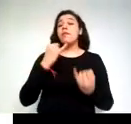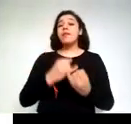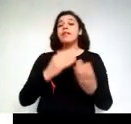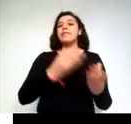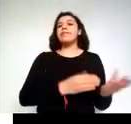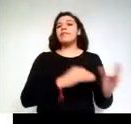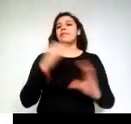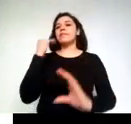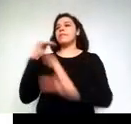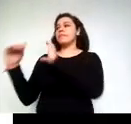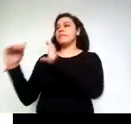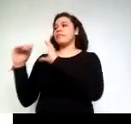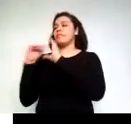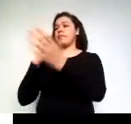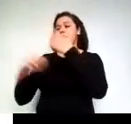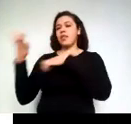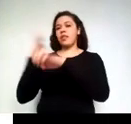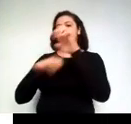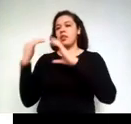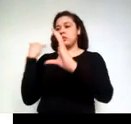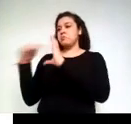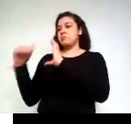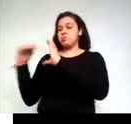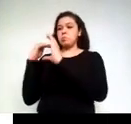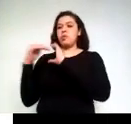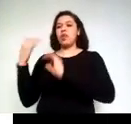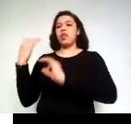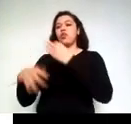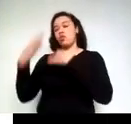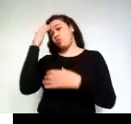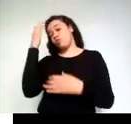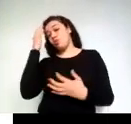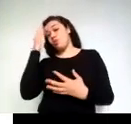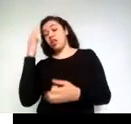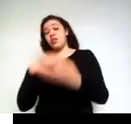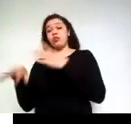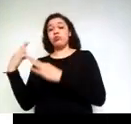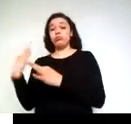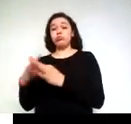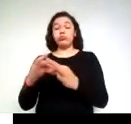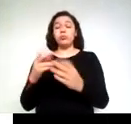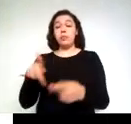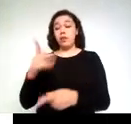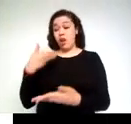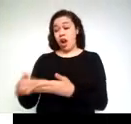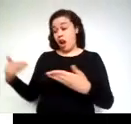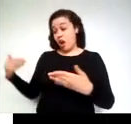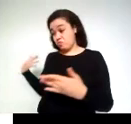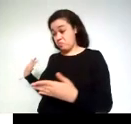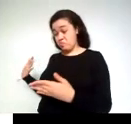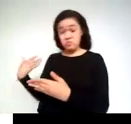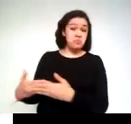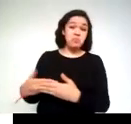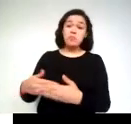electrónicamente a sus empleados para que todos estén informados y todos tengan el cumplimiento. Pero hasta hoy, hasta el día de hoy, la normatividad